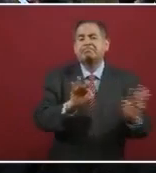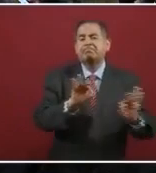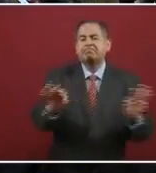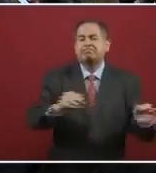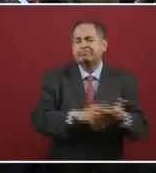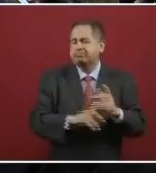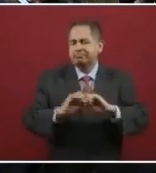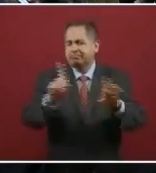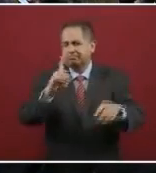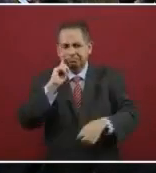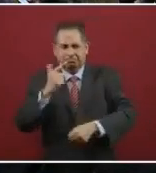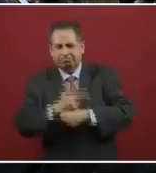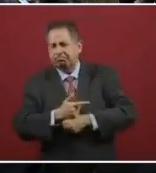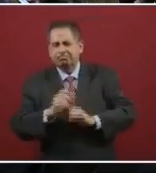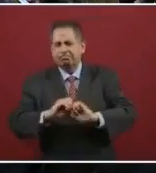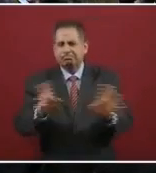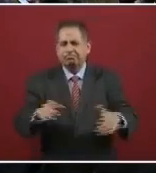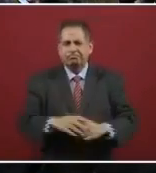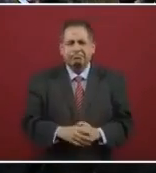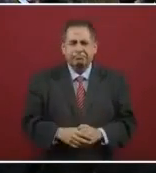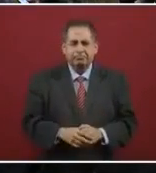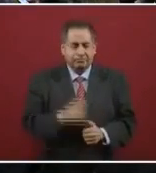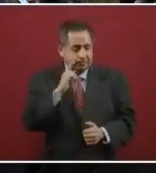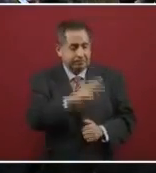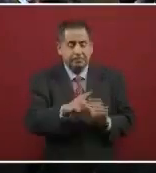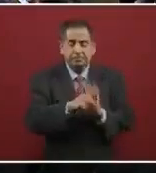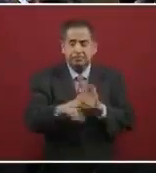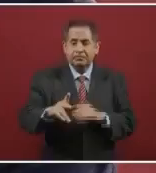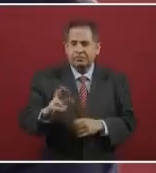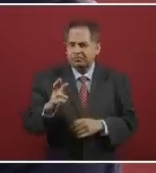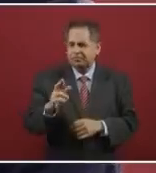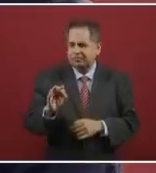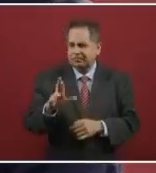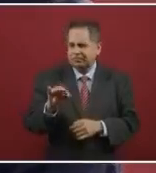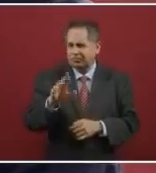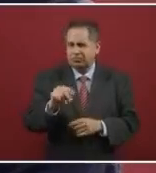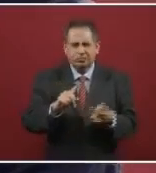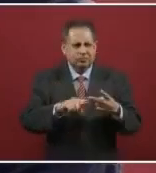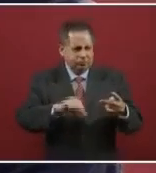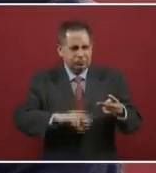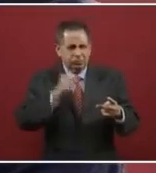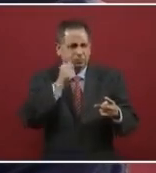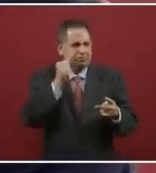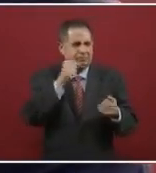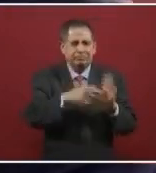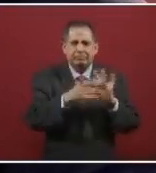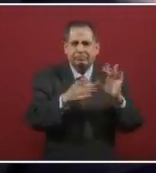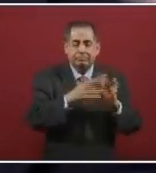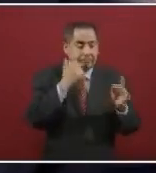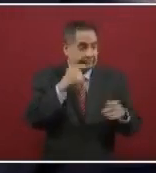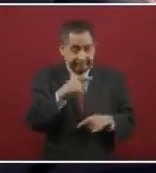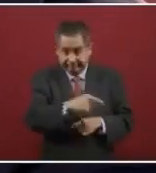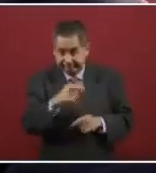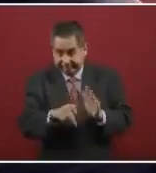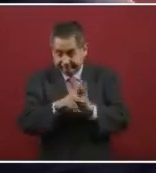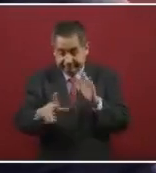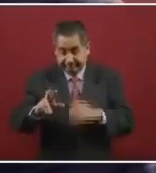Y se van a dar cuenta. Vean el Reforma de hoy o el de ayer. El Reforma,